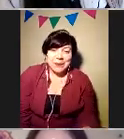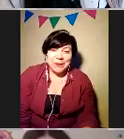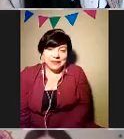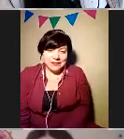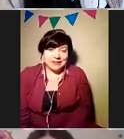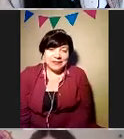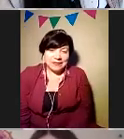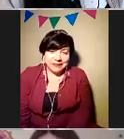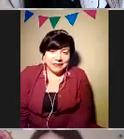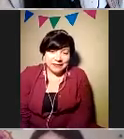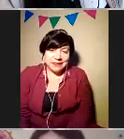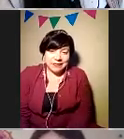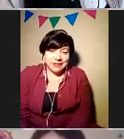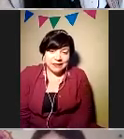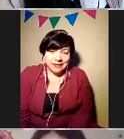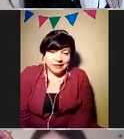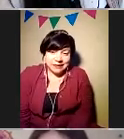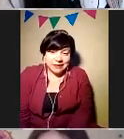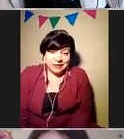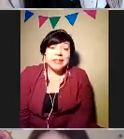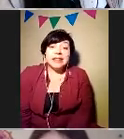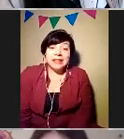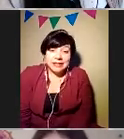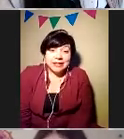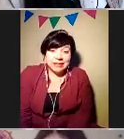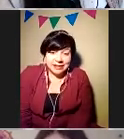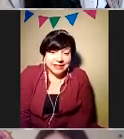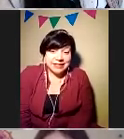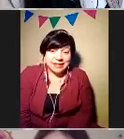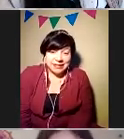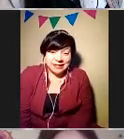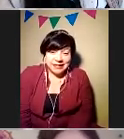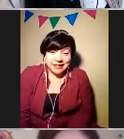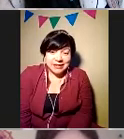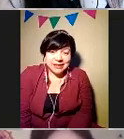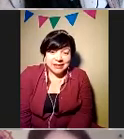O por ejemplo, libres de crueldad animal, pero en un país, por ejemplo aquí en Chile, y a todos los chilenos